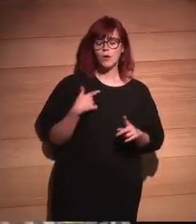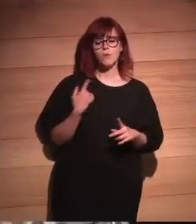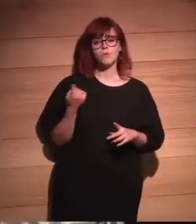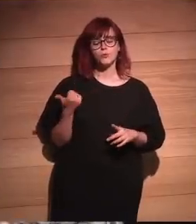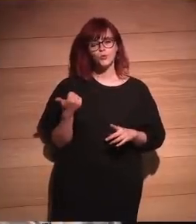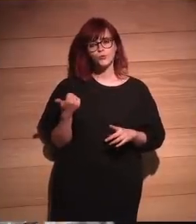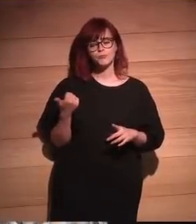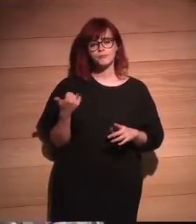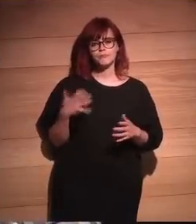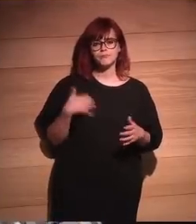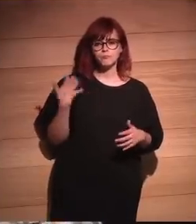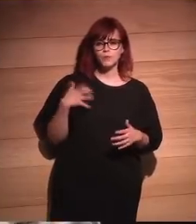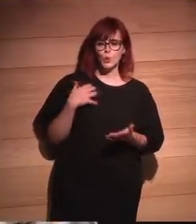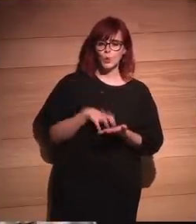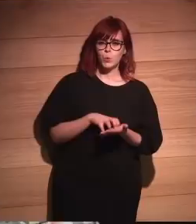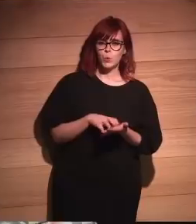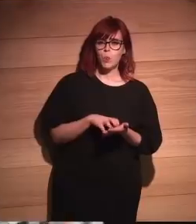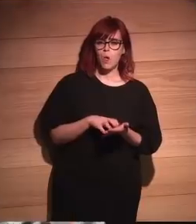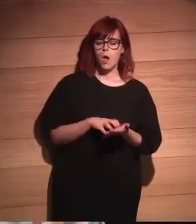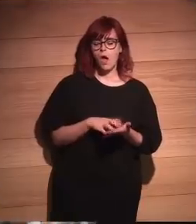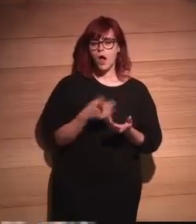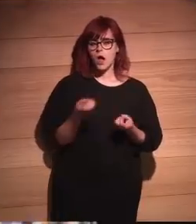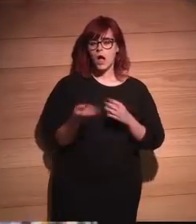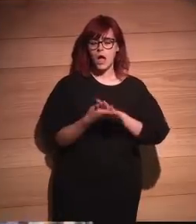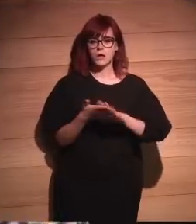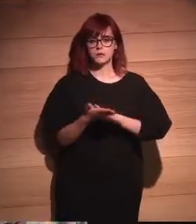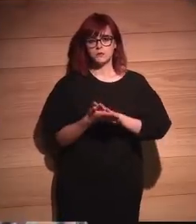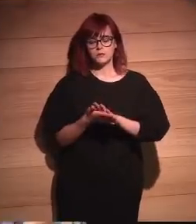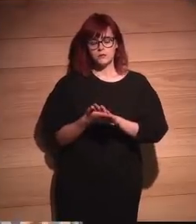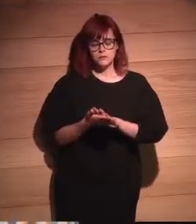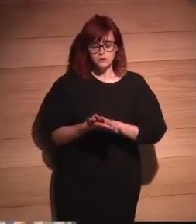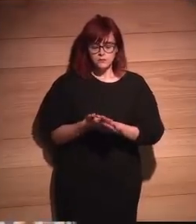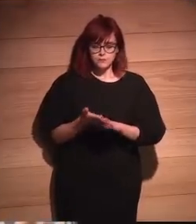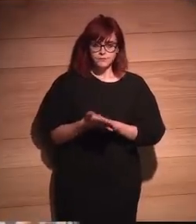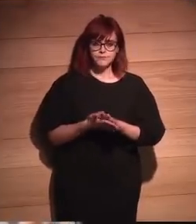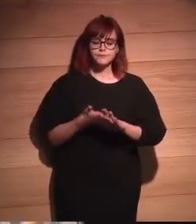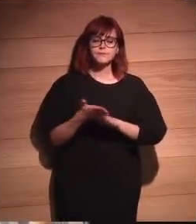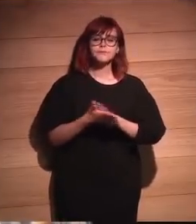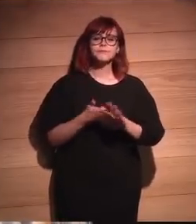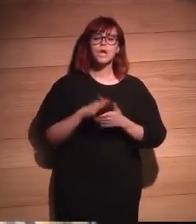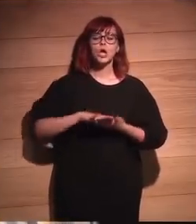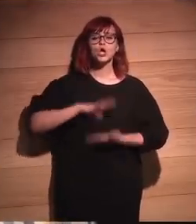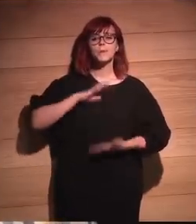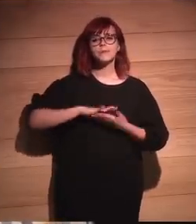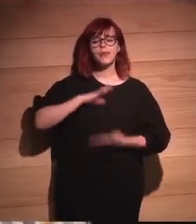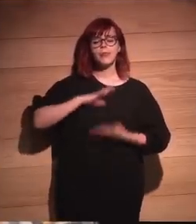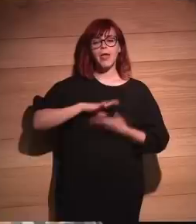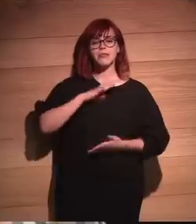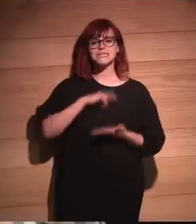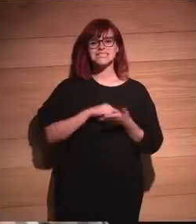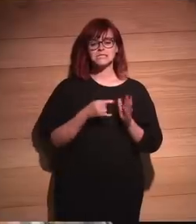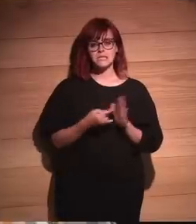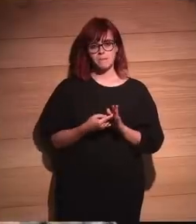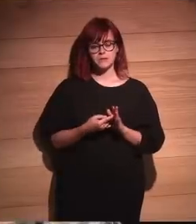dejado con un poco de duda. Es decir, cuando él ha comentado al principio y luego ahora al final también, respecto a la competencia de sistemas, ¿no? Es decir,